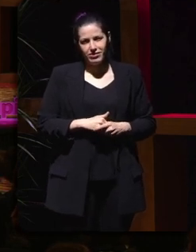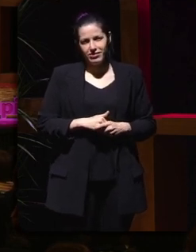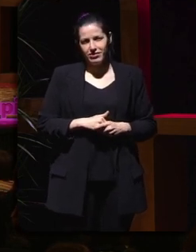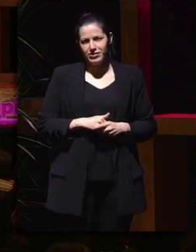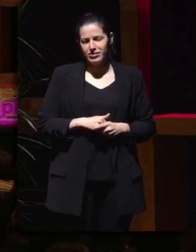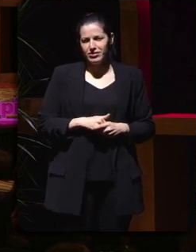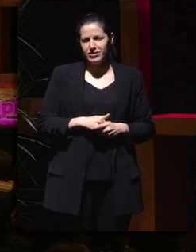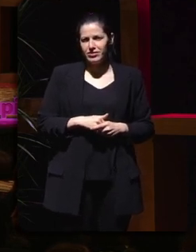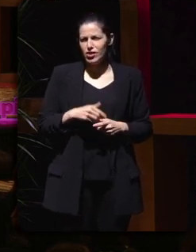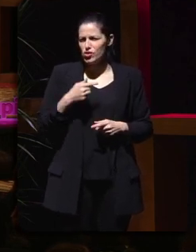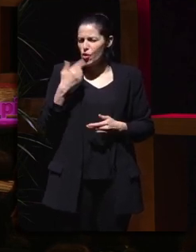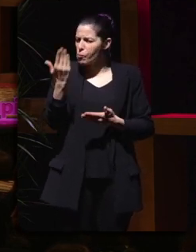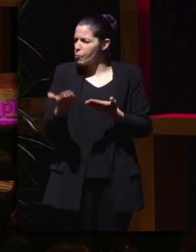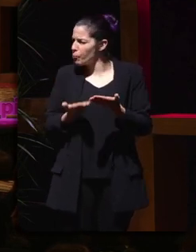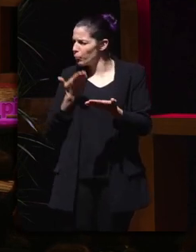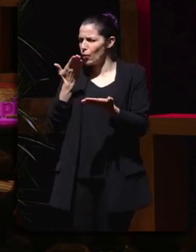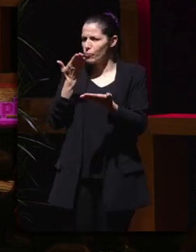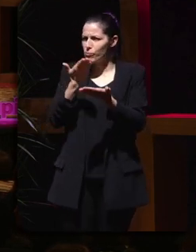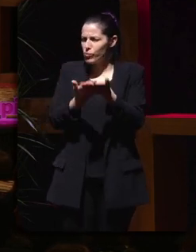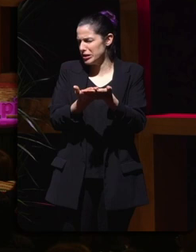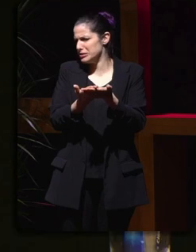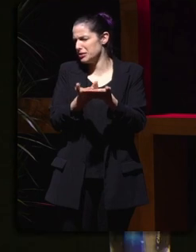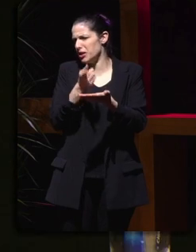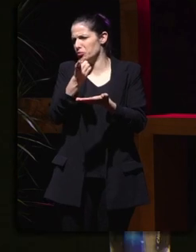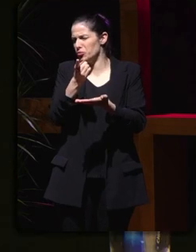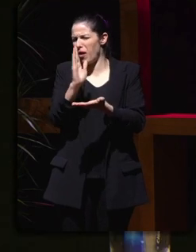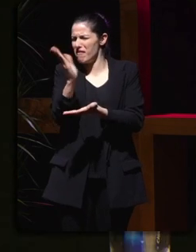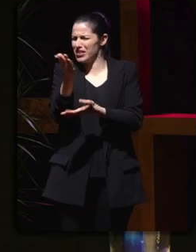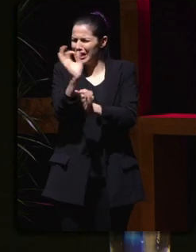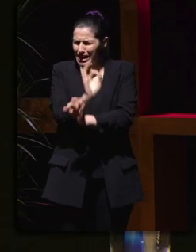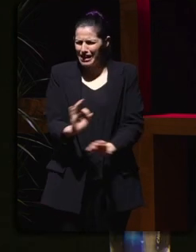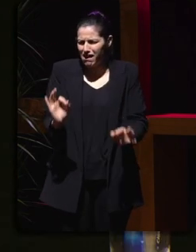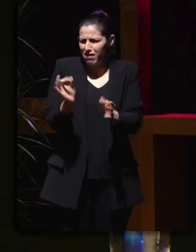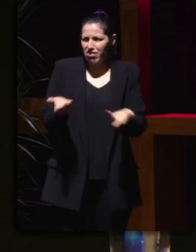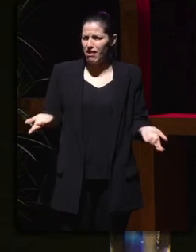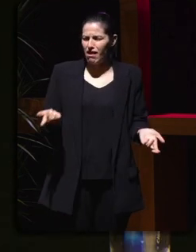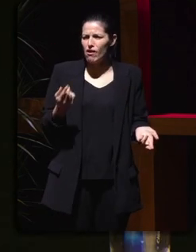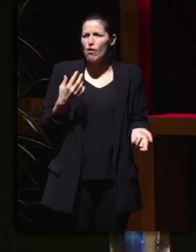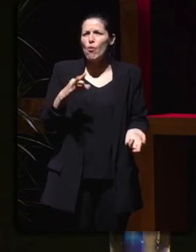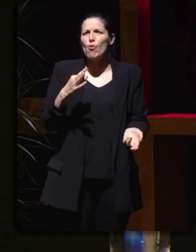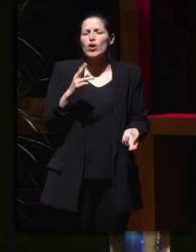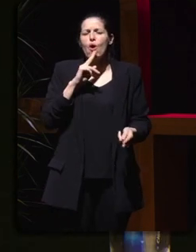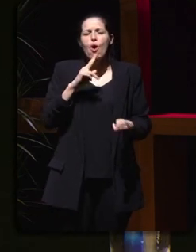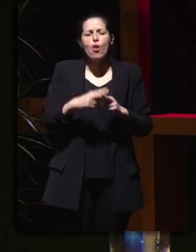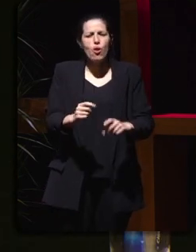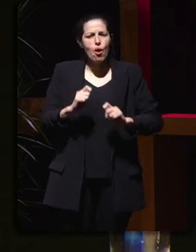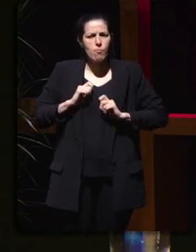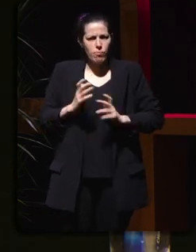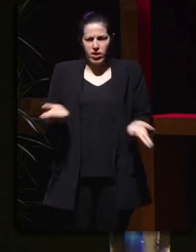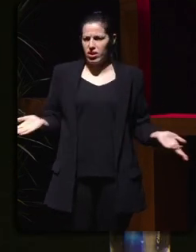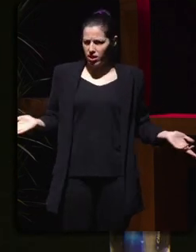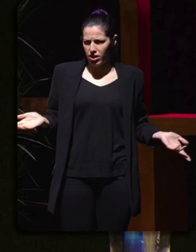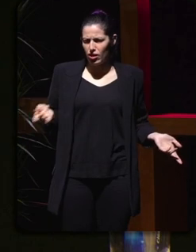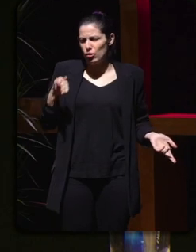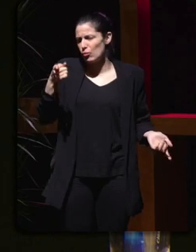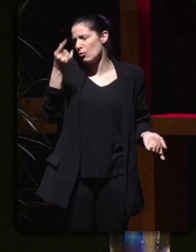si yo te estoy haciendo una propuesta que no te afecta en nada que solamente supone nombrarme Y tú tienes